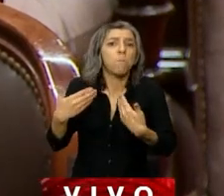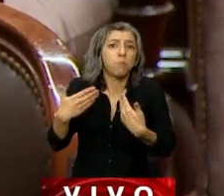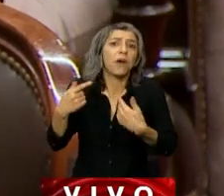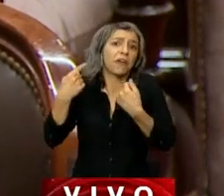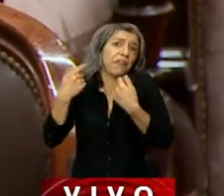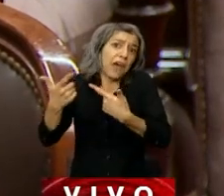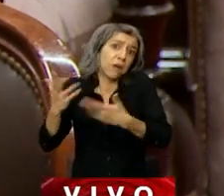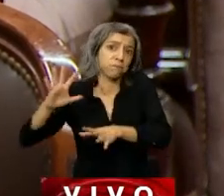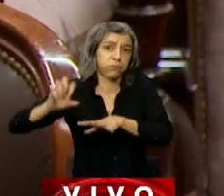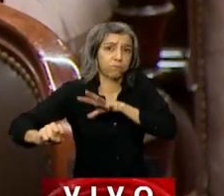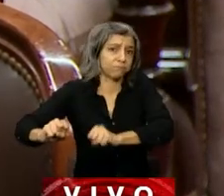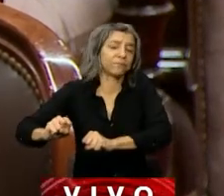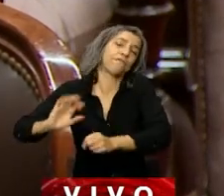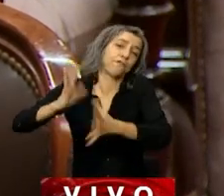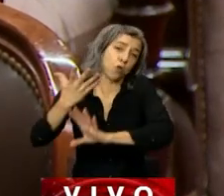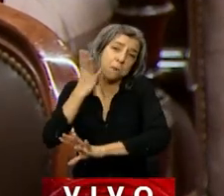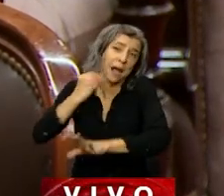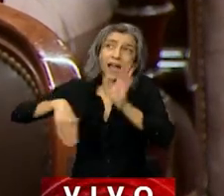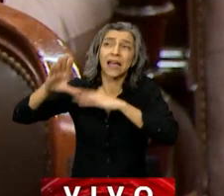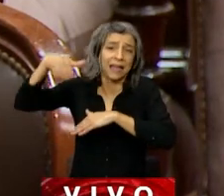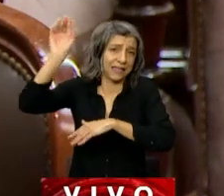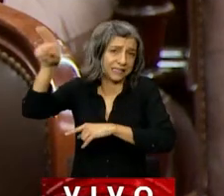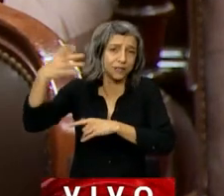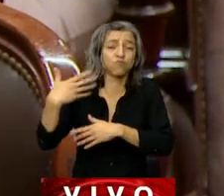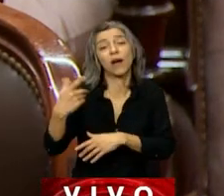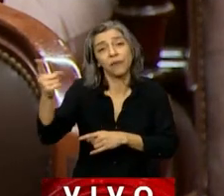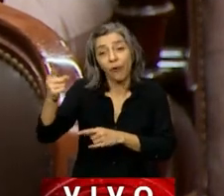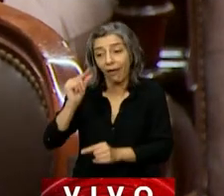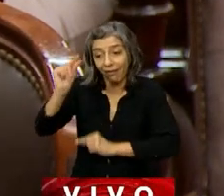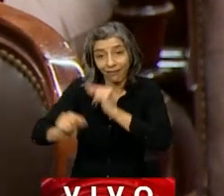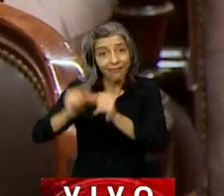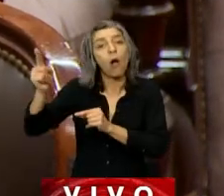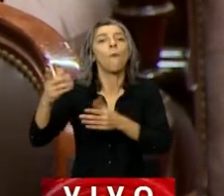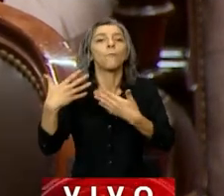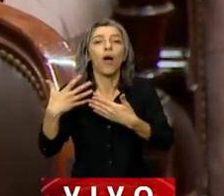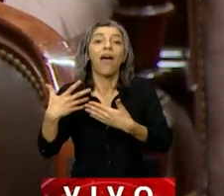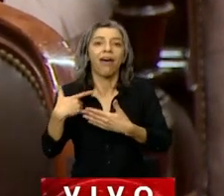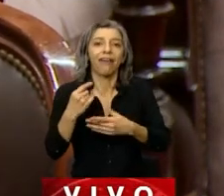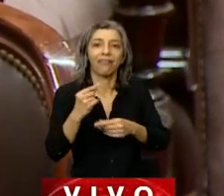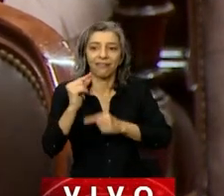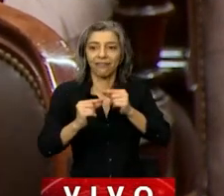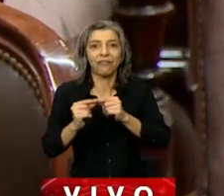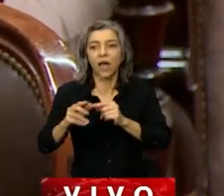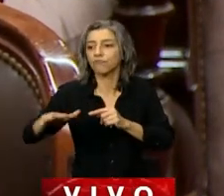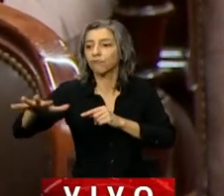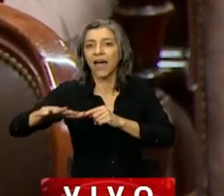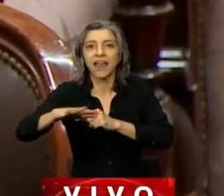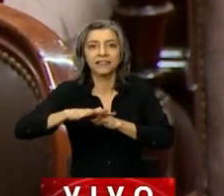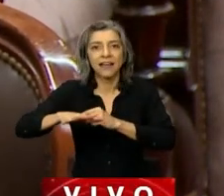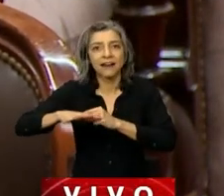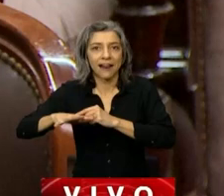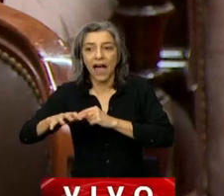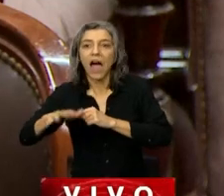de la ocupación ilegal británica. Porque ellos, a medida que se consolidan y crean áreas protegidas,